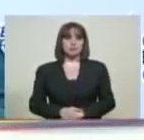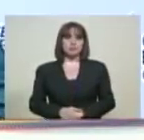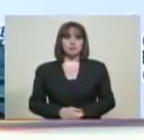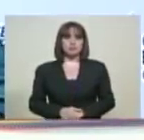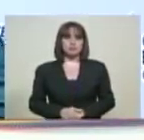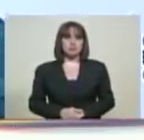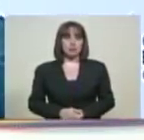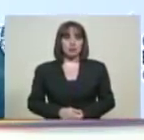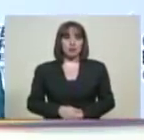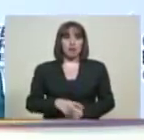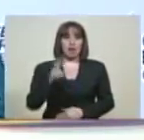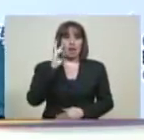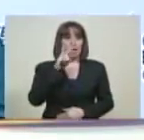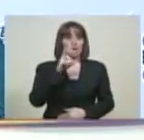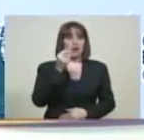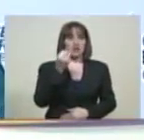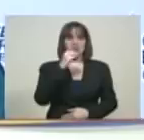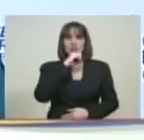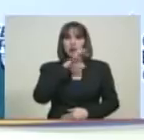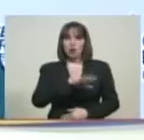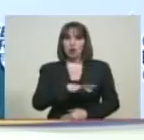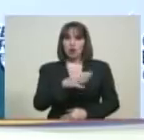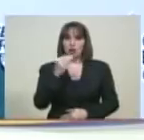también hay que ver la contraparte